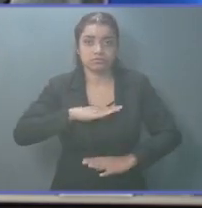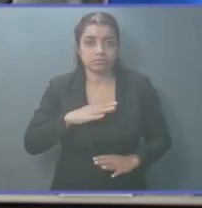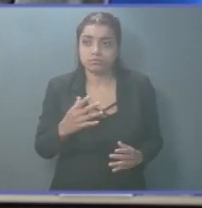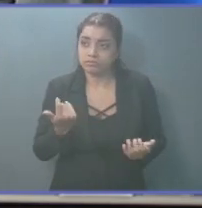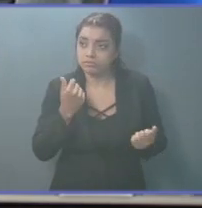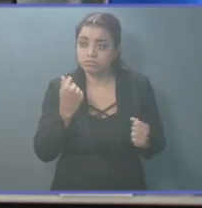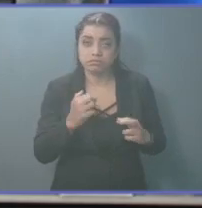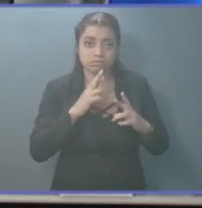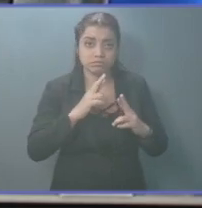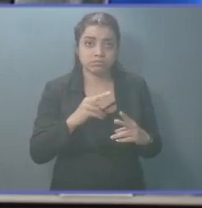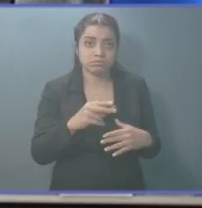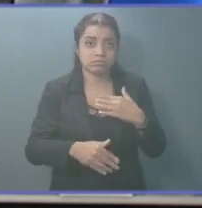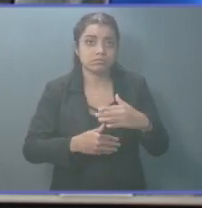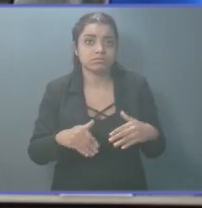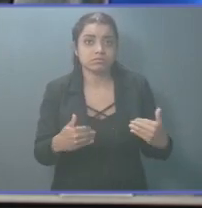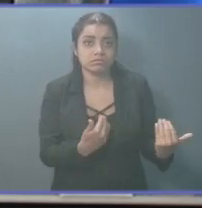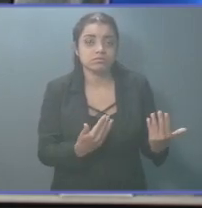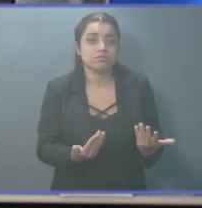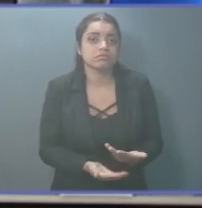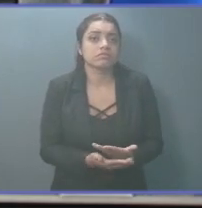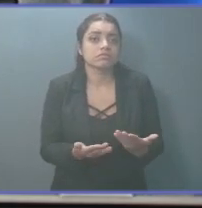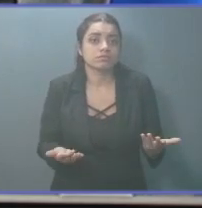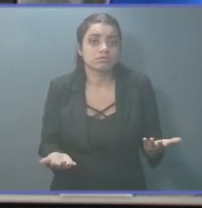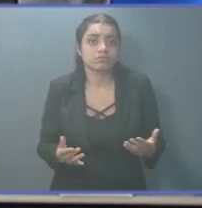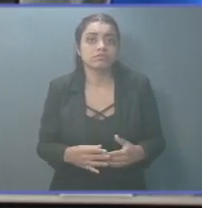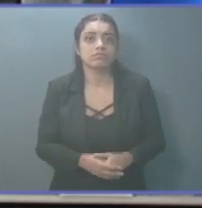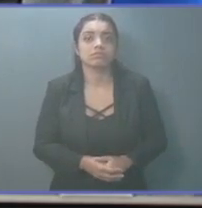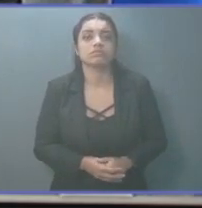sido respuestas a las preguntas formuladas